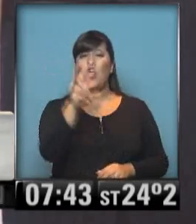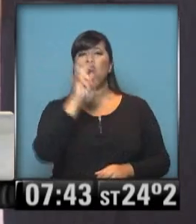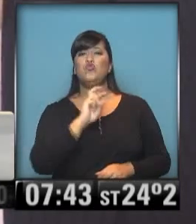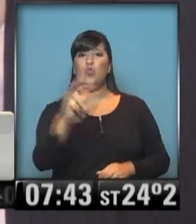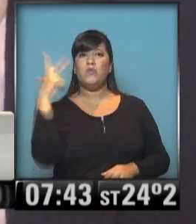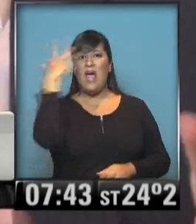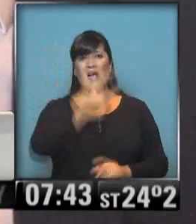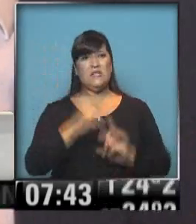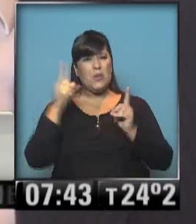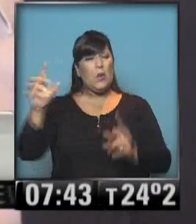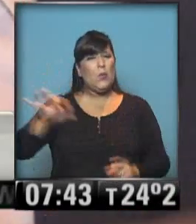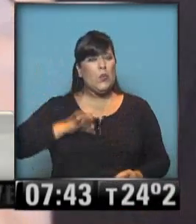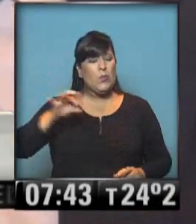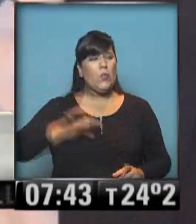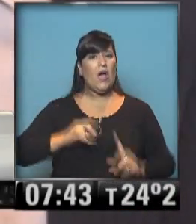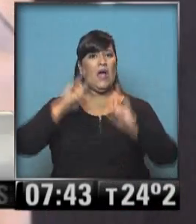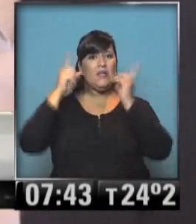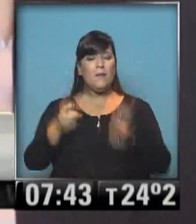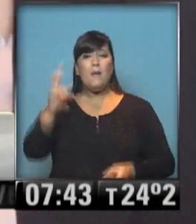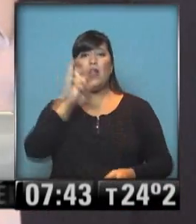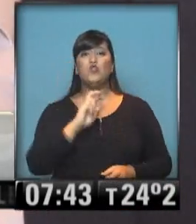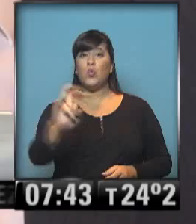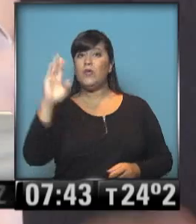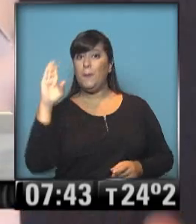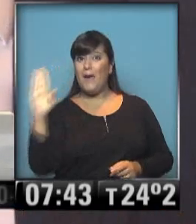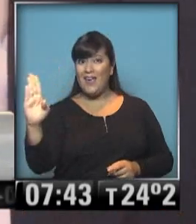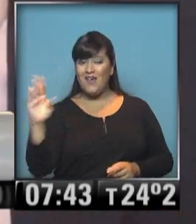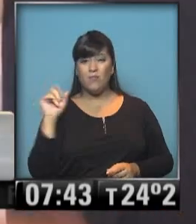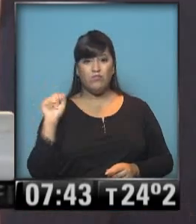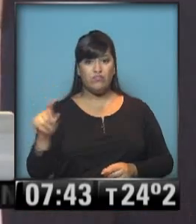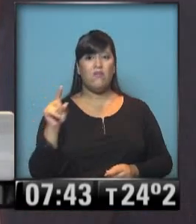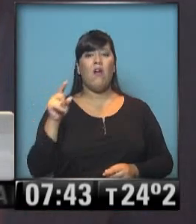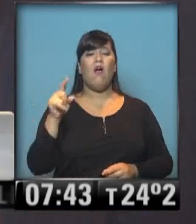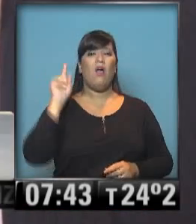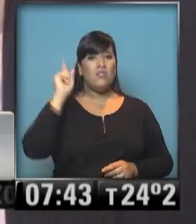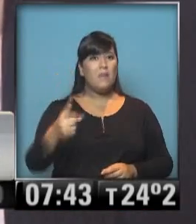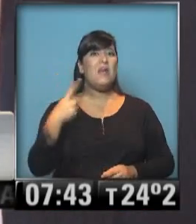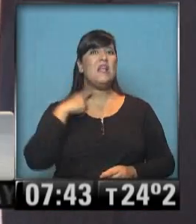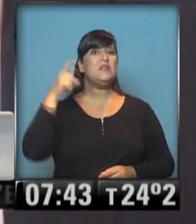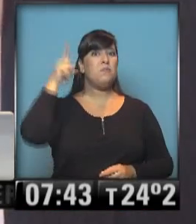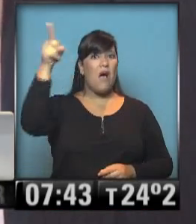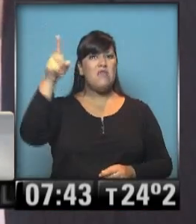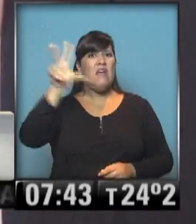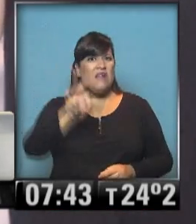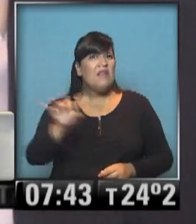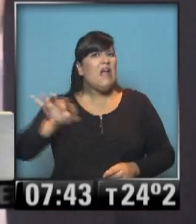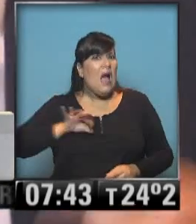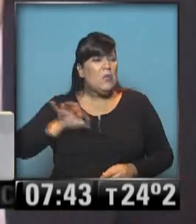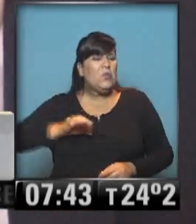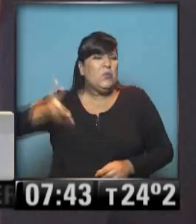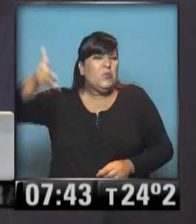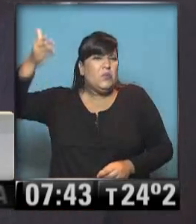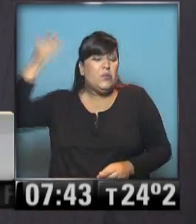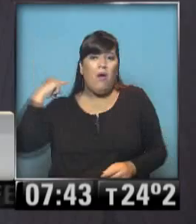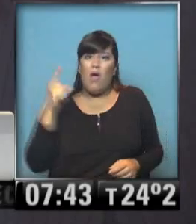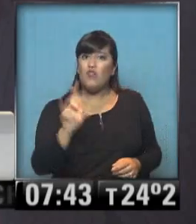h y el material rodante para la línea de subtv que fue adquirida de España también tiene 30 años de antigüedad cuando los